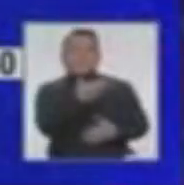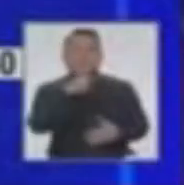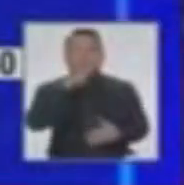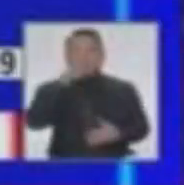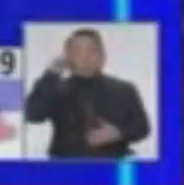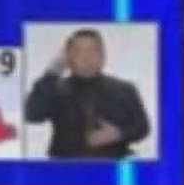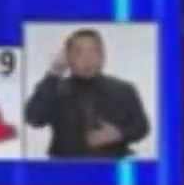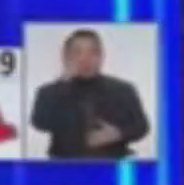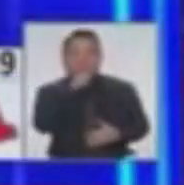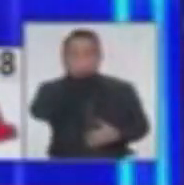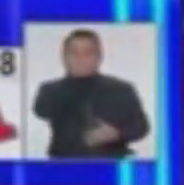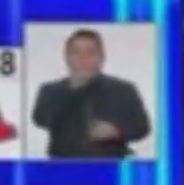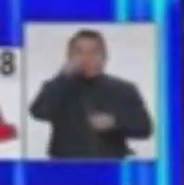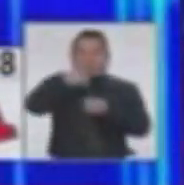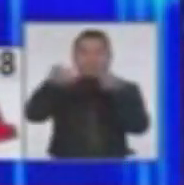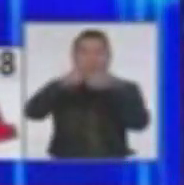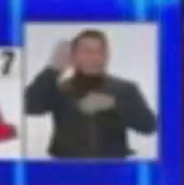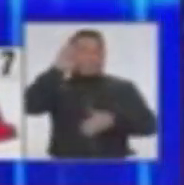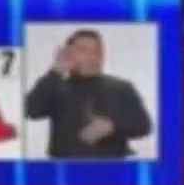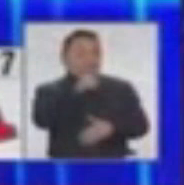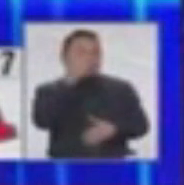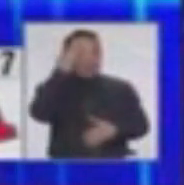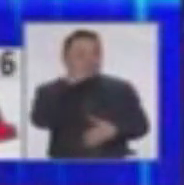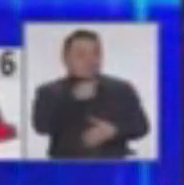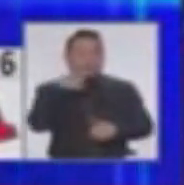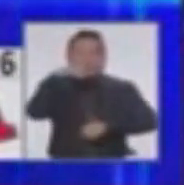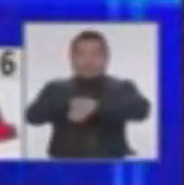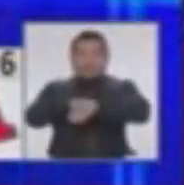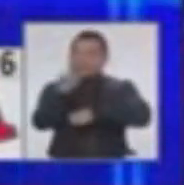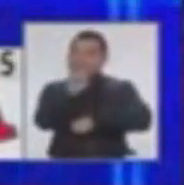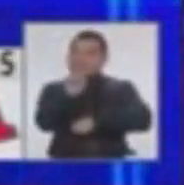postular. Y obviamente son las dos caras de una misma moneda.